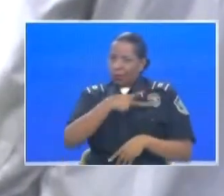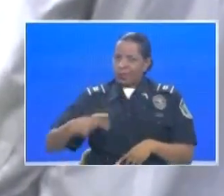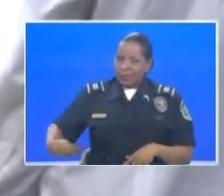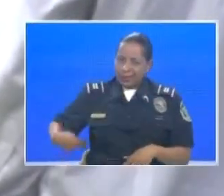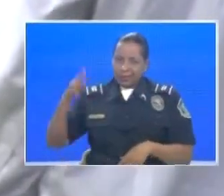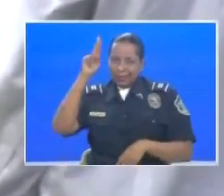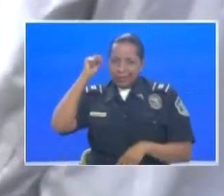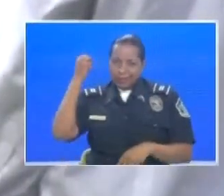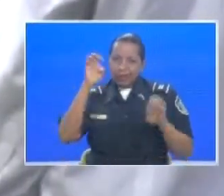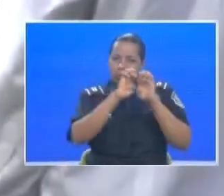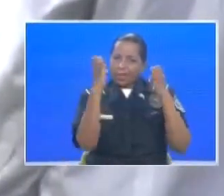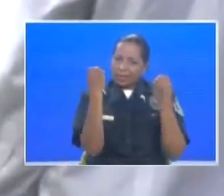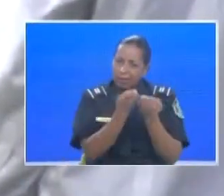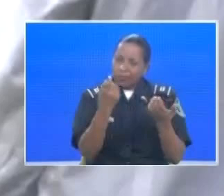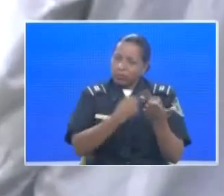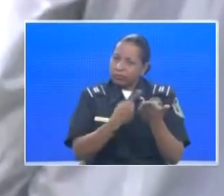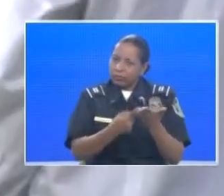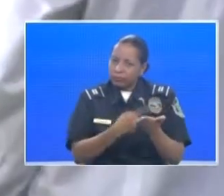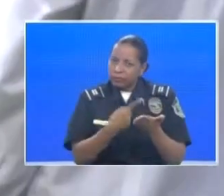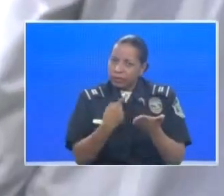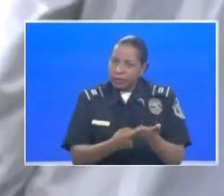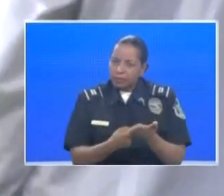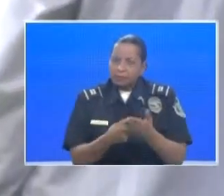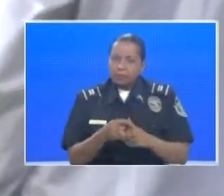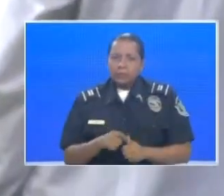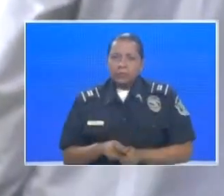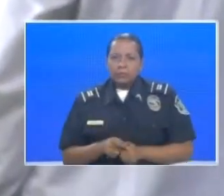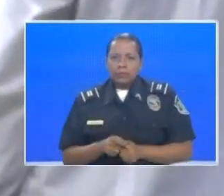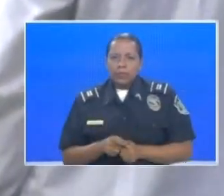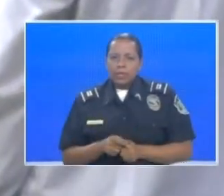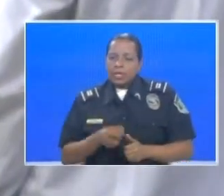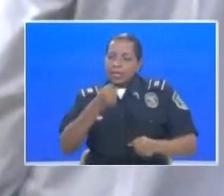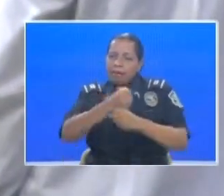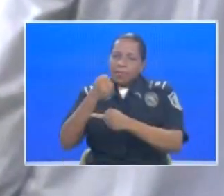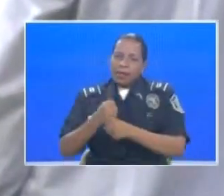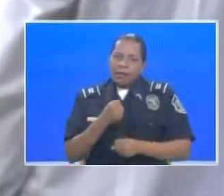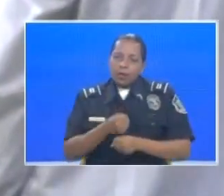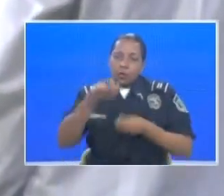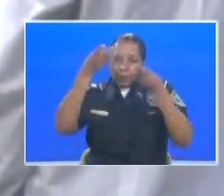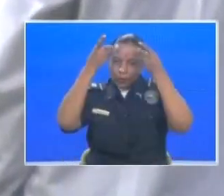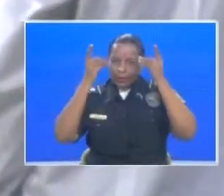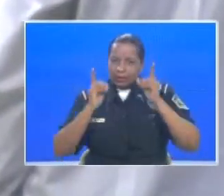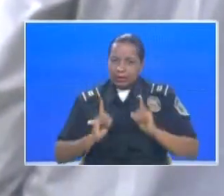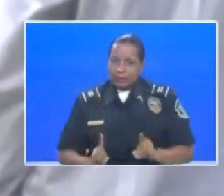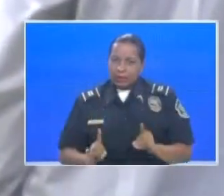accionamos. Esa es la manera que nosotros hemos estado haciendo el trabajo y tomando las decisiones.